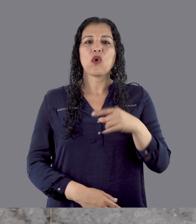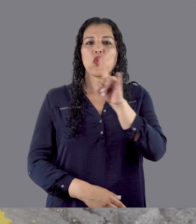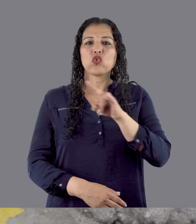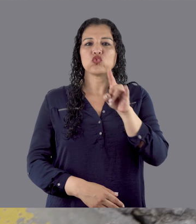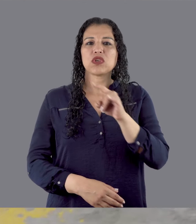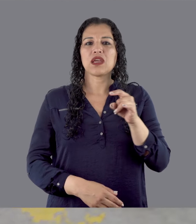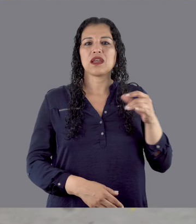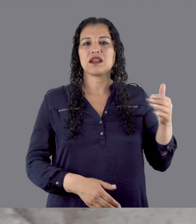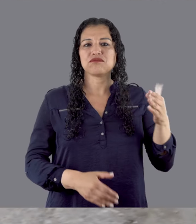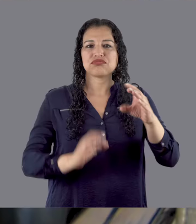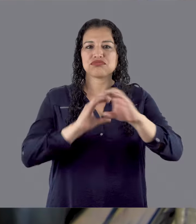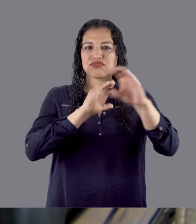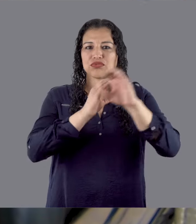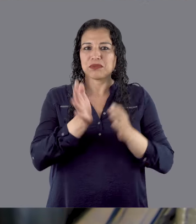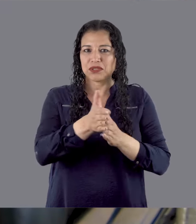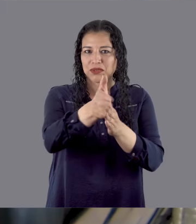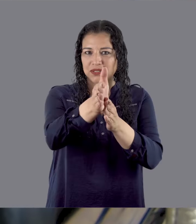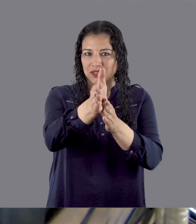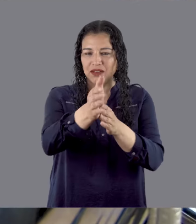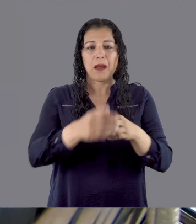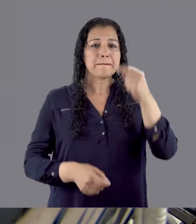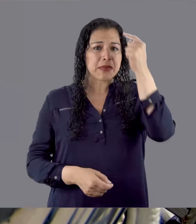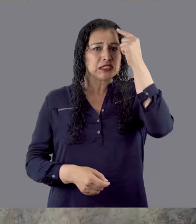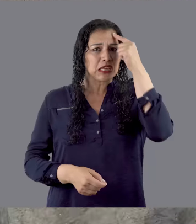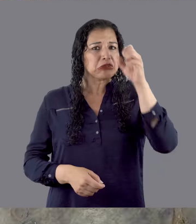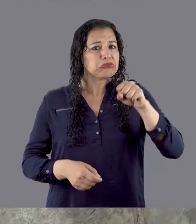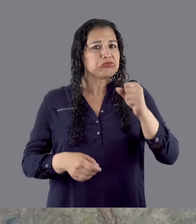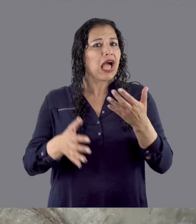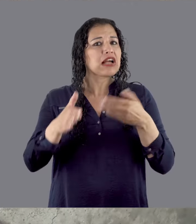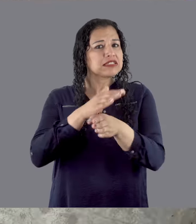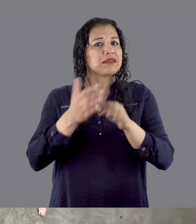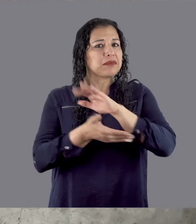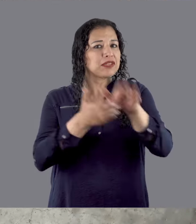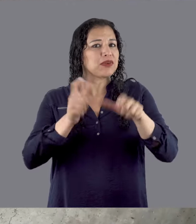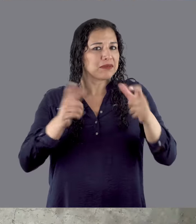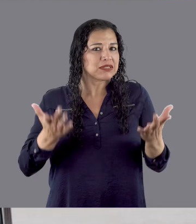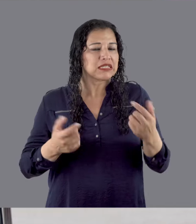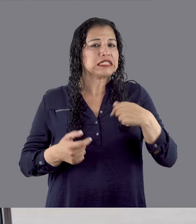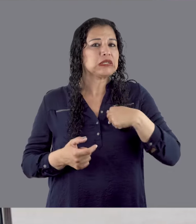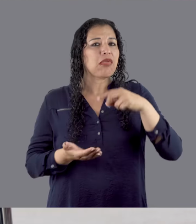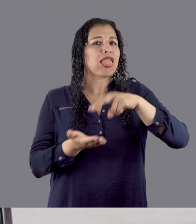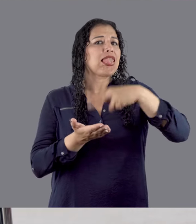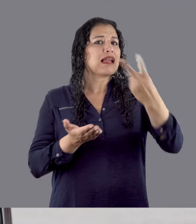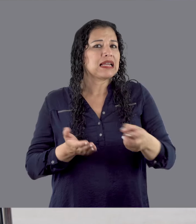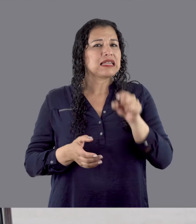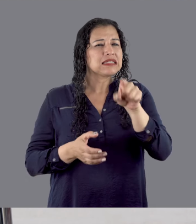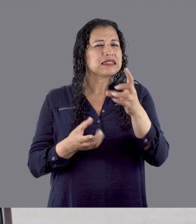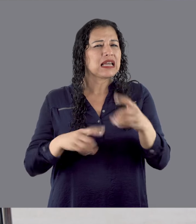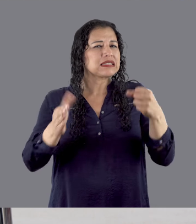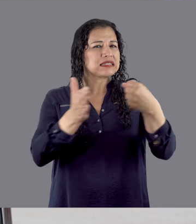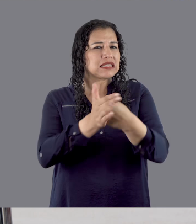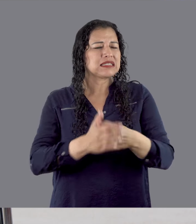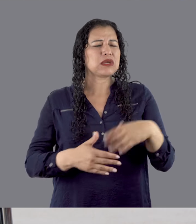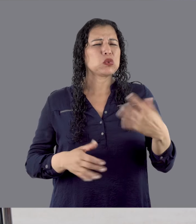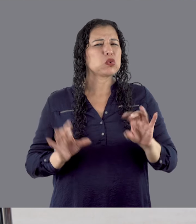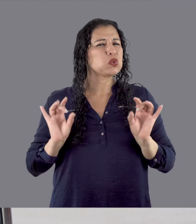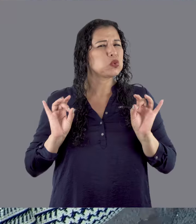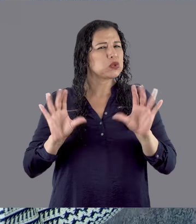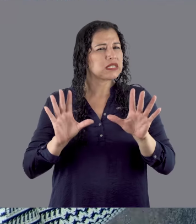a Metropolitano precisamente al alimentador, pensando que era accesible para todos, y me caí. Creo que este accidente, aunque fue